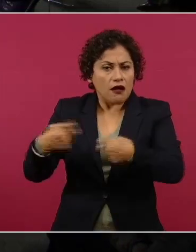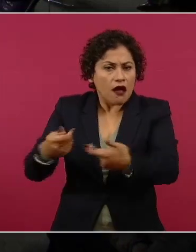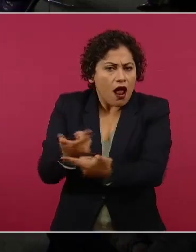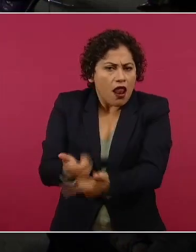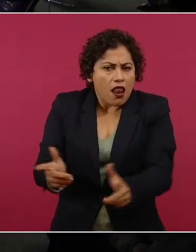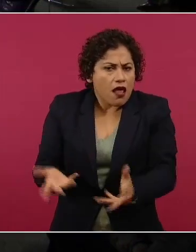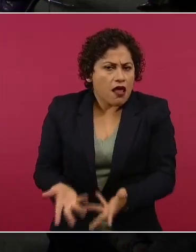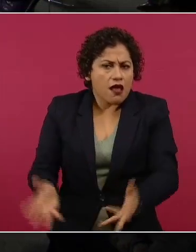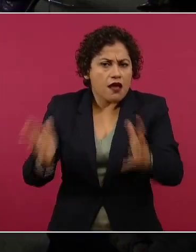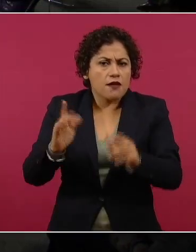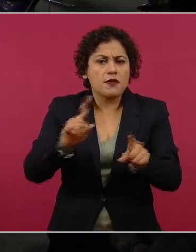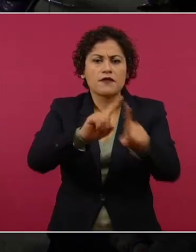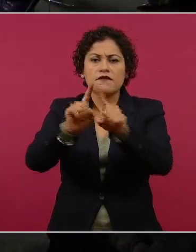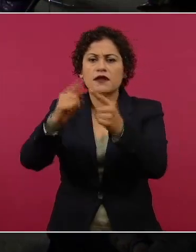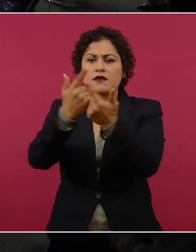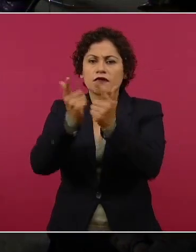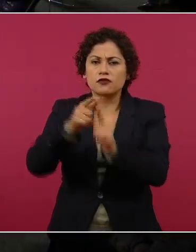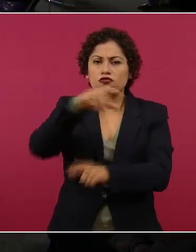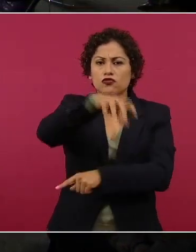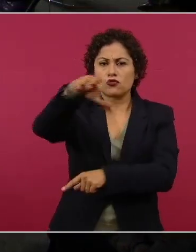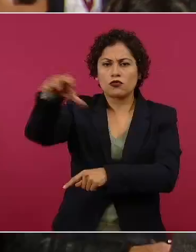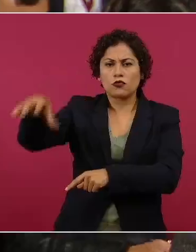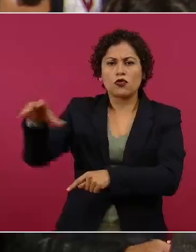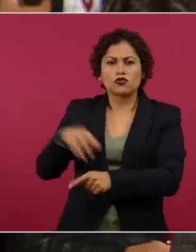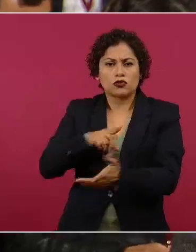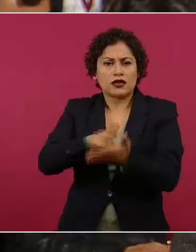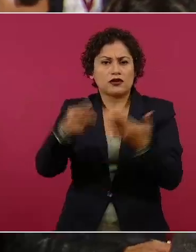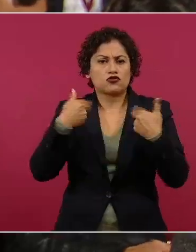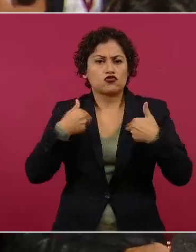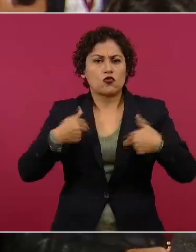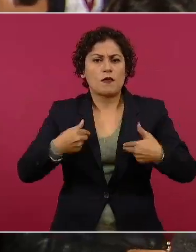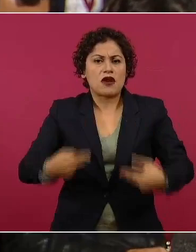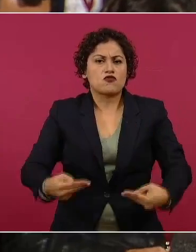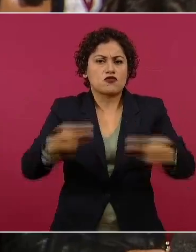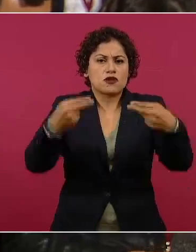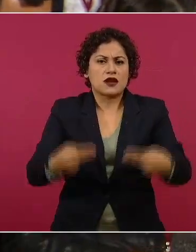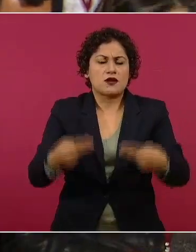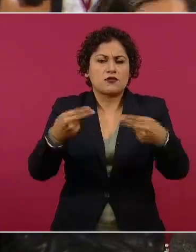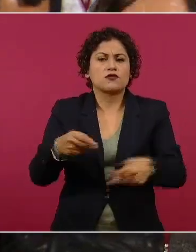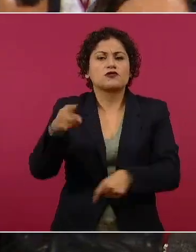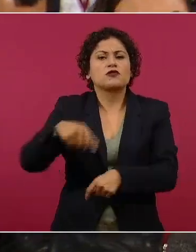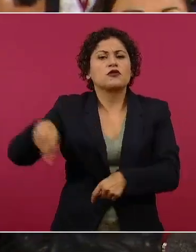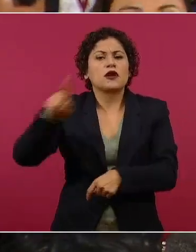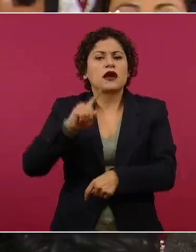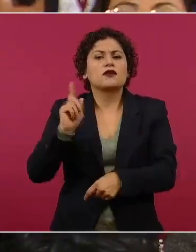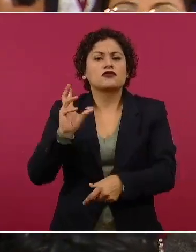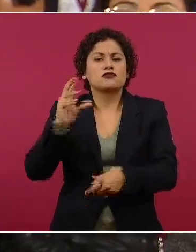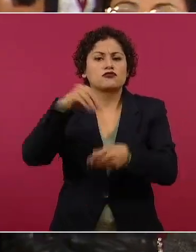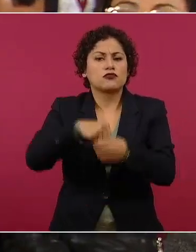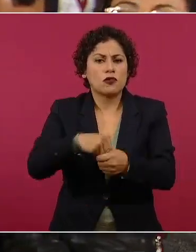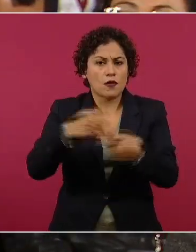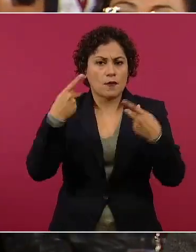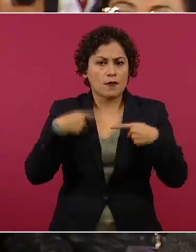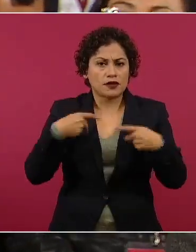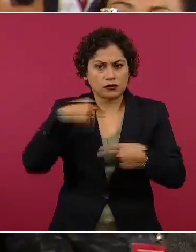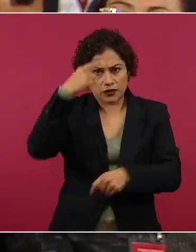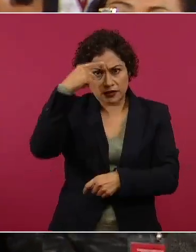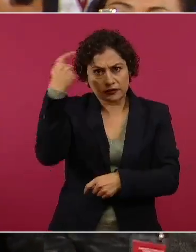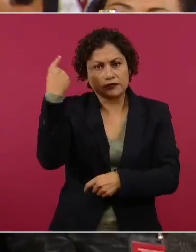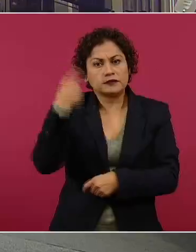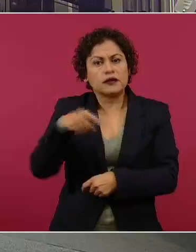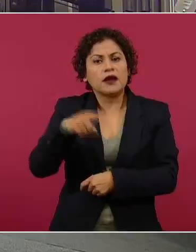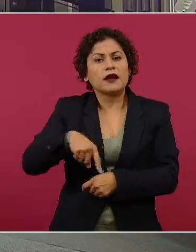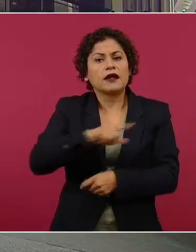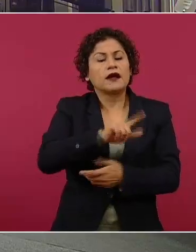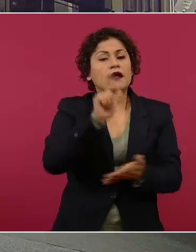las personas o grupos oportunistas de mercaderes de los derechos humanos que insertan en ellos a personas que usan las facultades que la